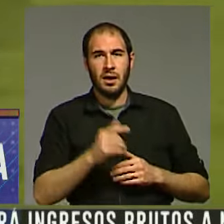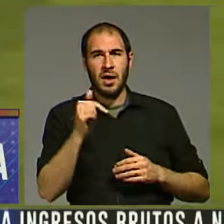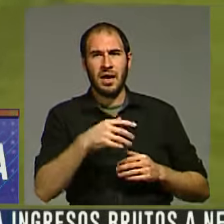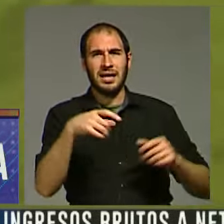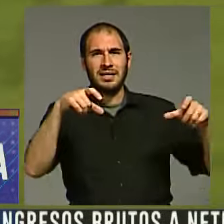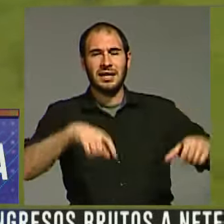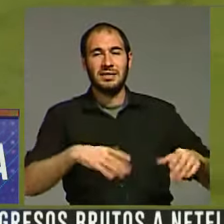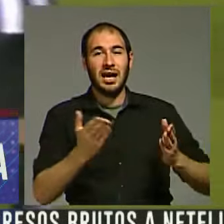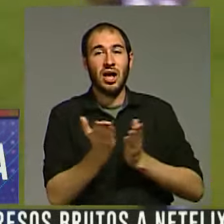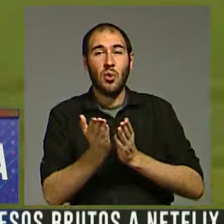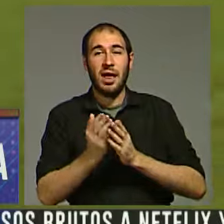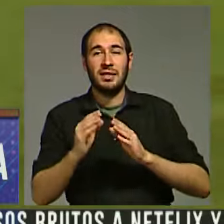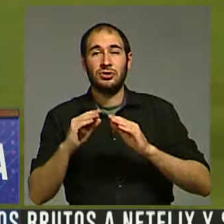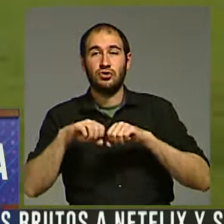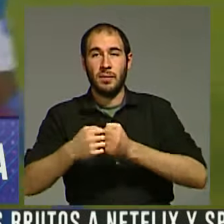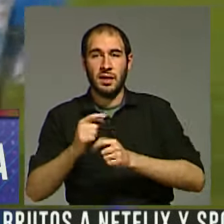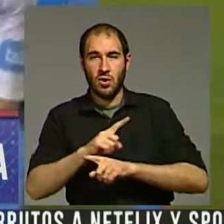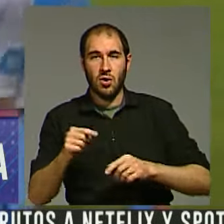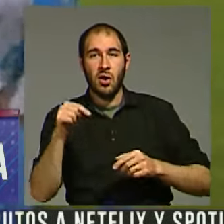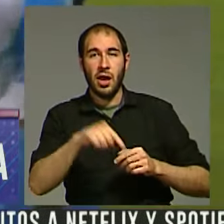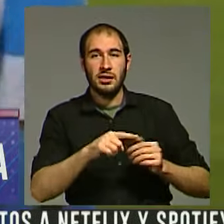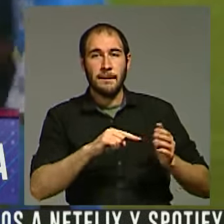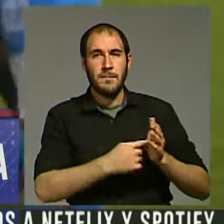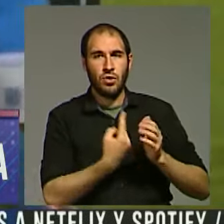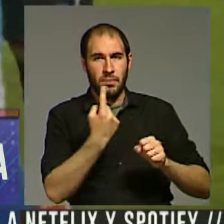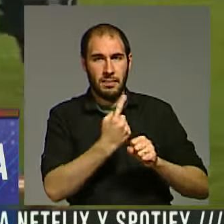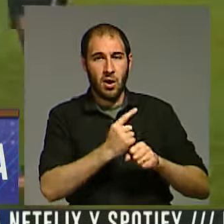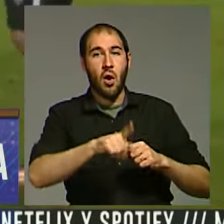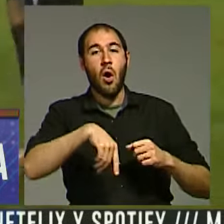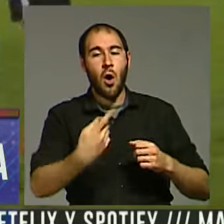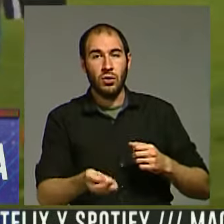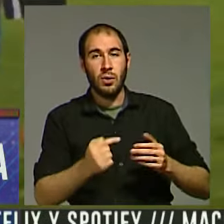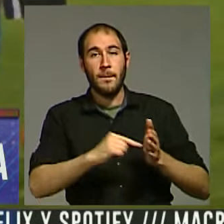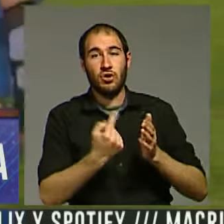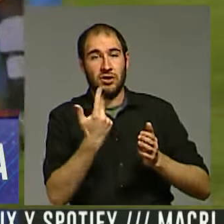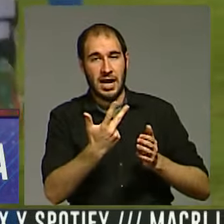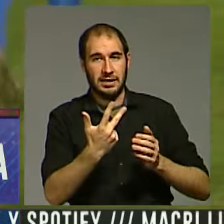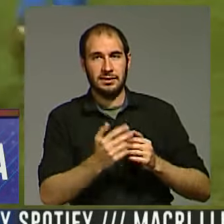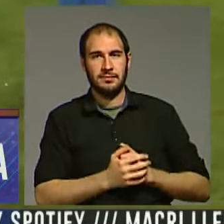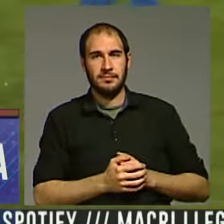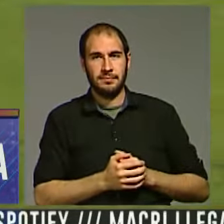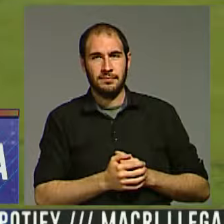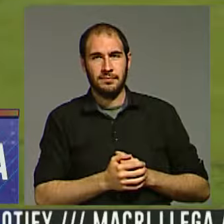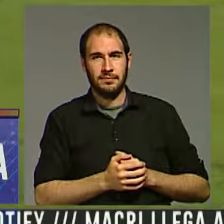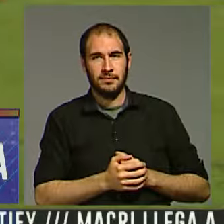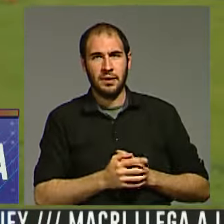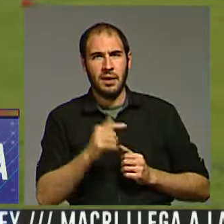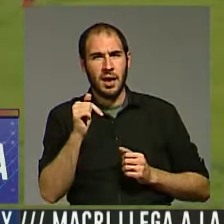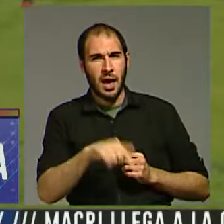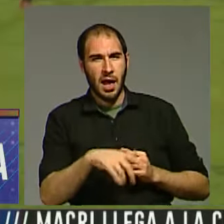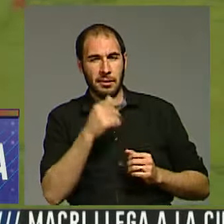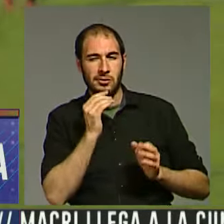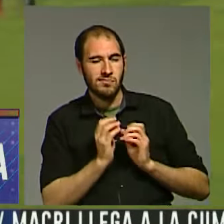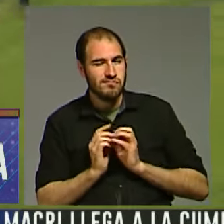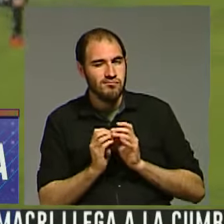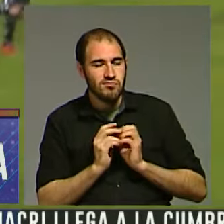la cancha a Estudiantes de Río Cuarto. Esa es una de las primeras polémicas. Otra de las polémicas son los 3 puntos. Y ya empiezan a surgir ciertos